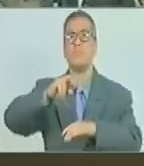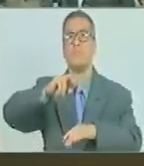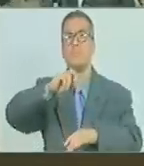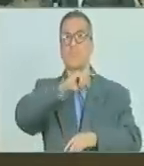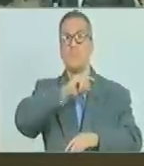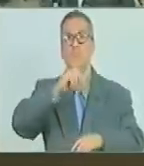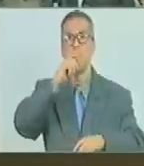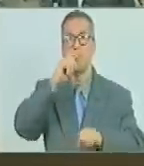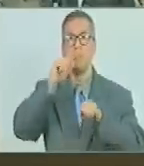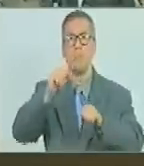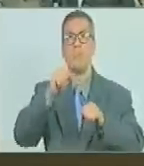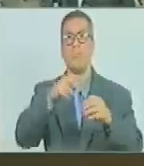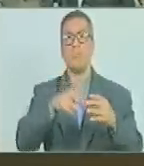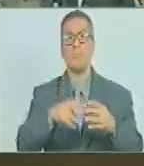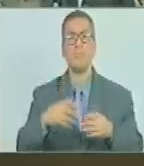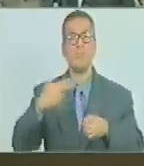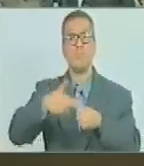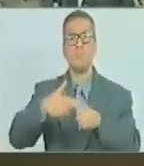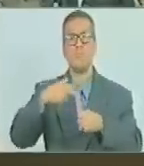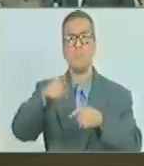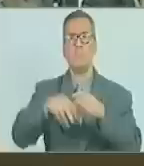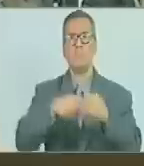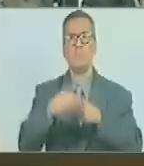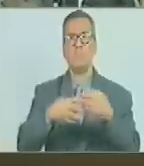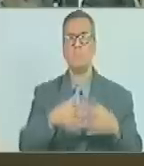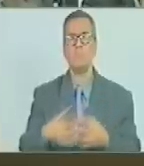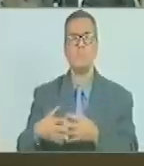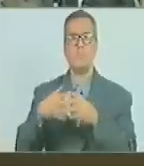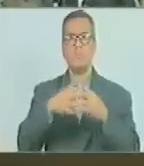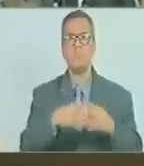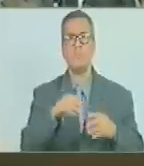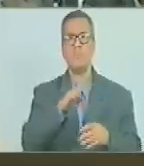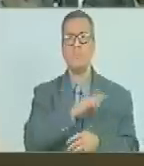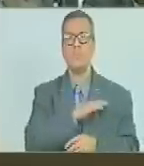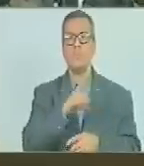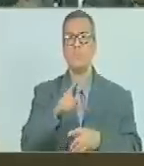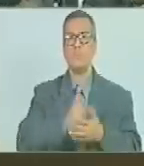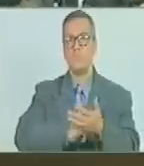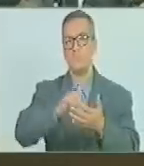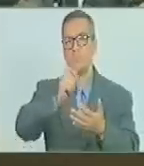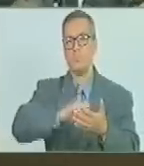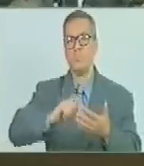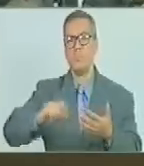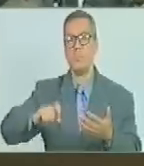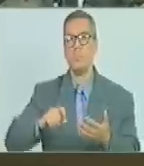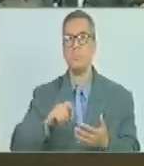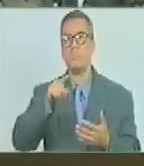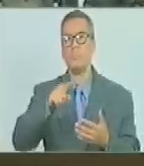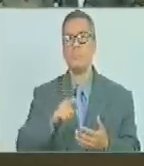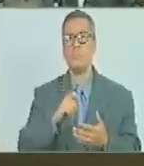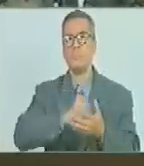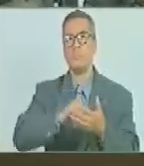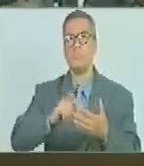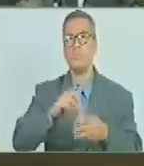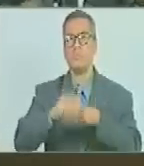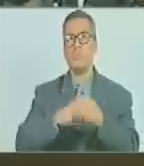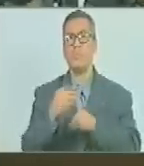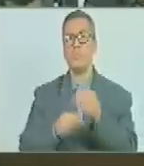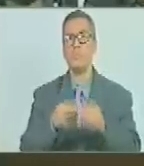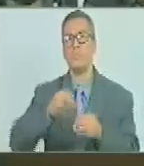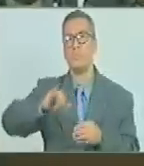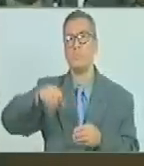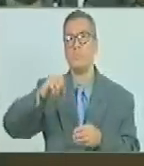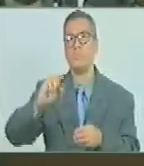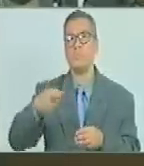el petróleo era de los Estados Unidos. Lo expresan allí en el contrato que firmaron para la operación